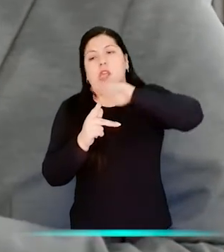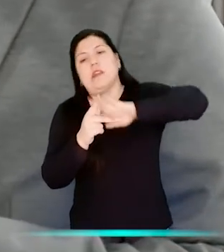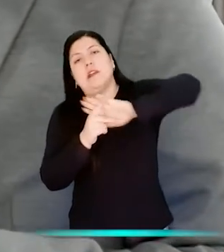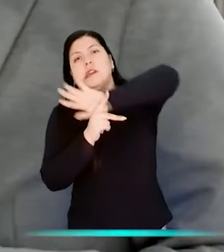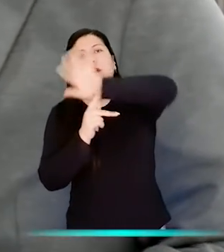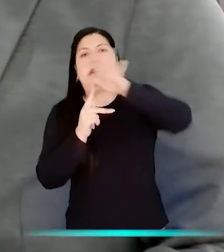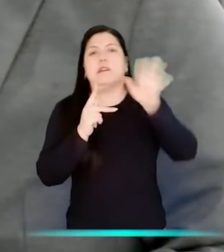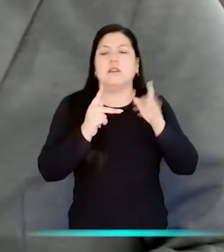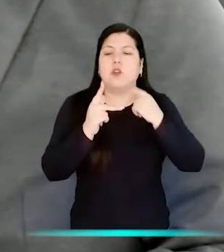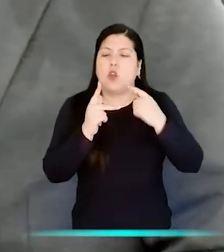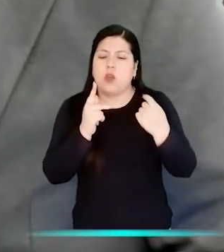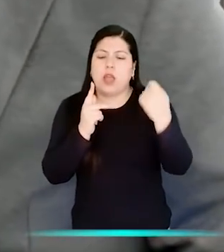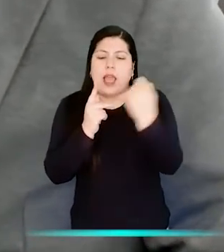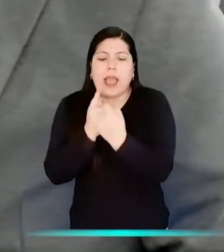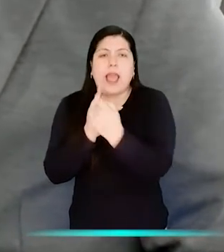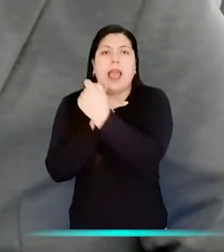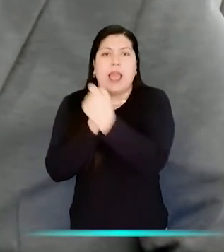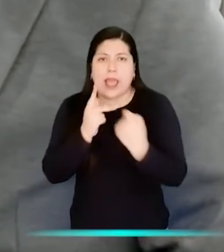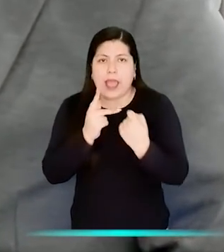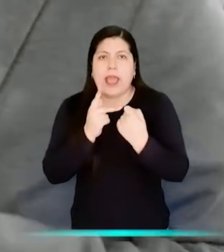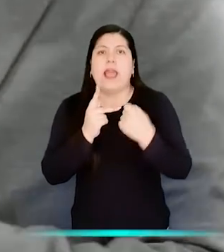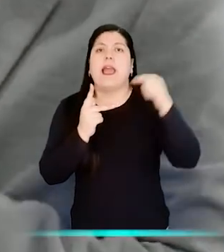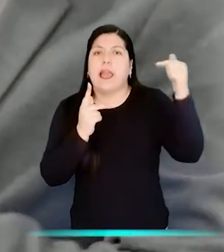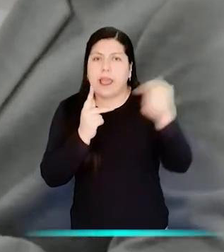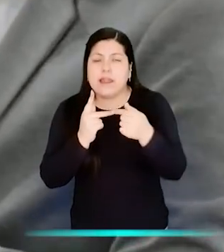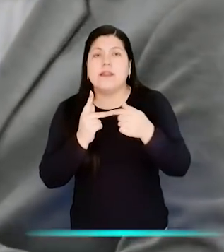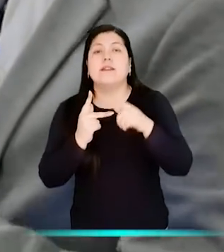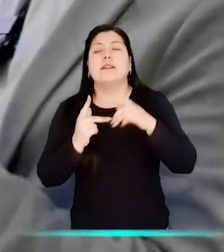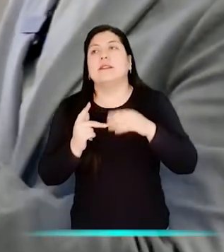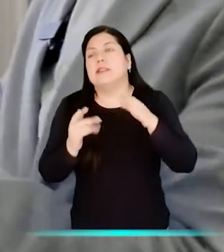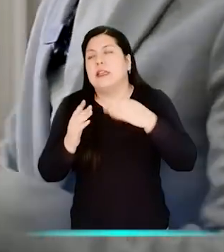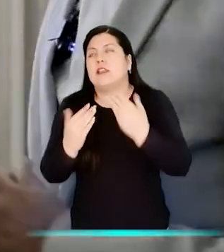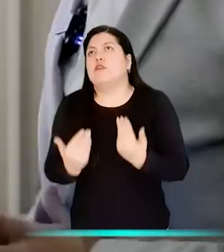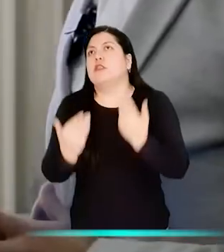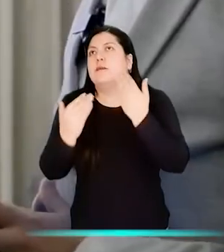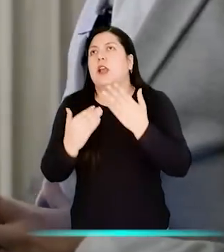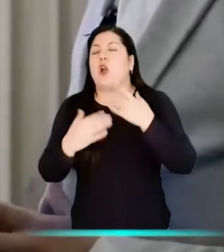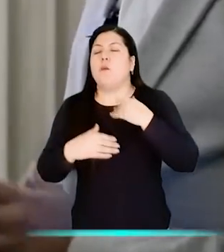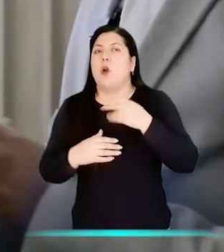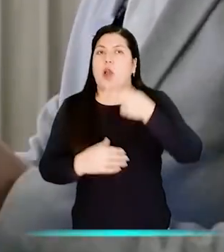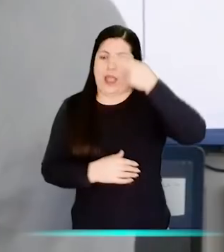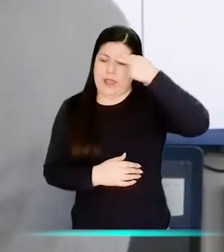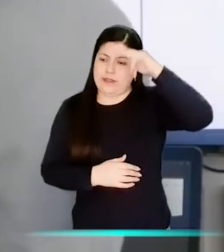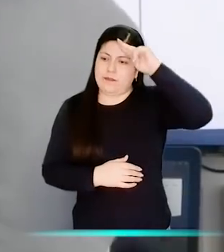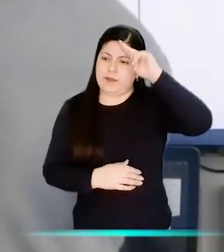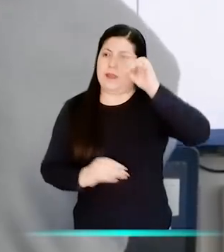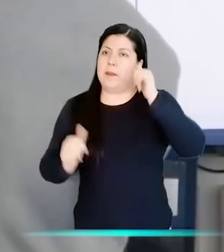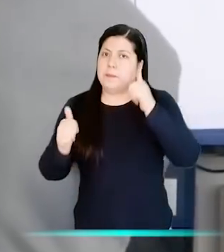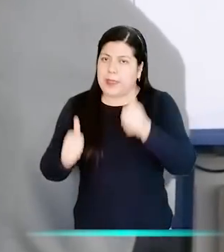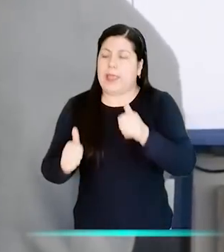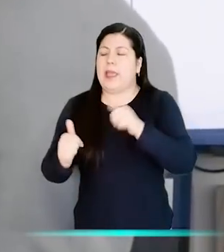esa zona donde el elector debe depositar su voto. Y de ahí viene que no existan votos nulos, que el ciudadano sepa interpretar la zona de